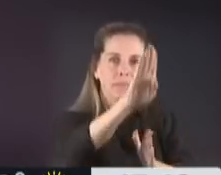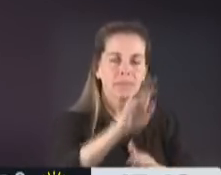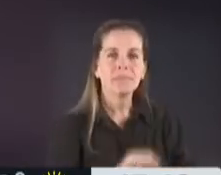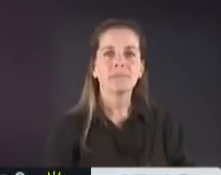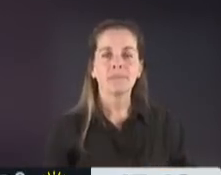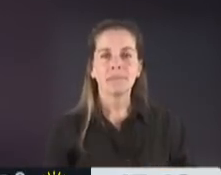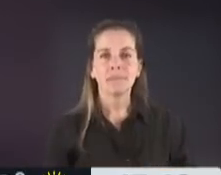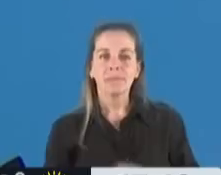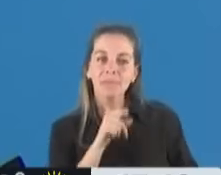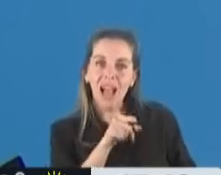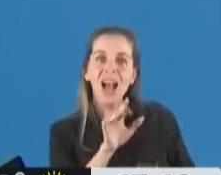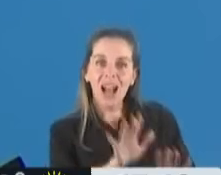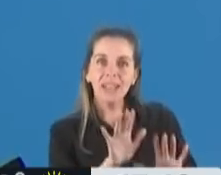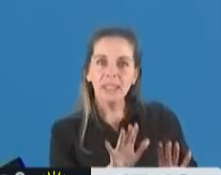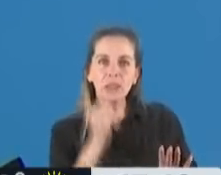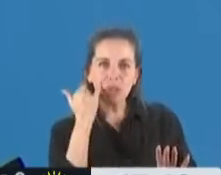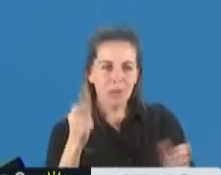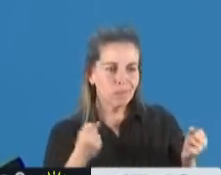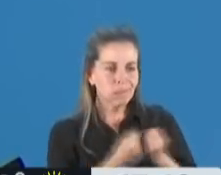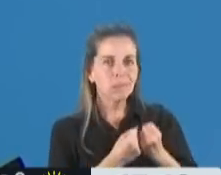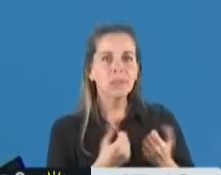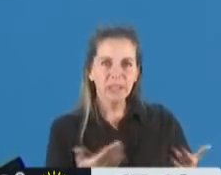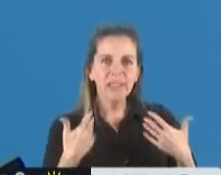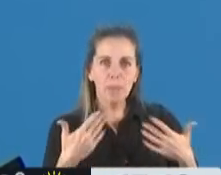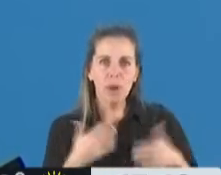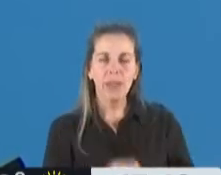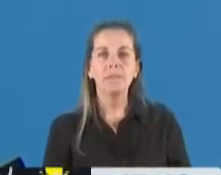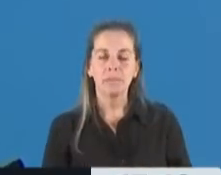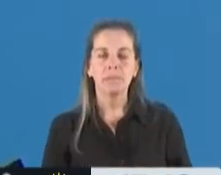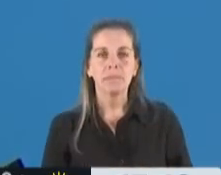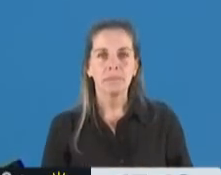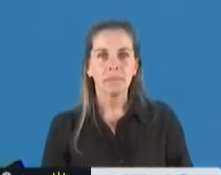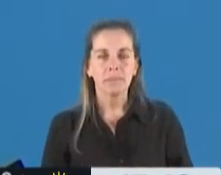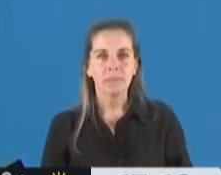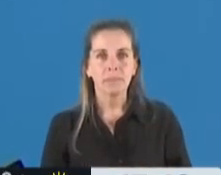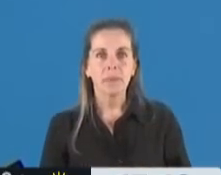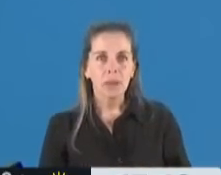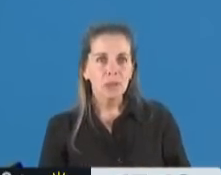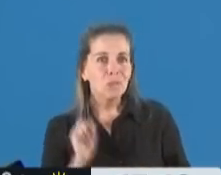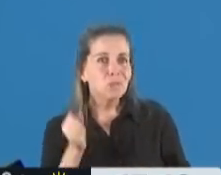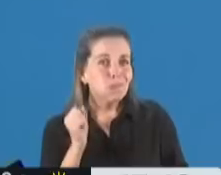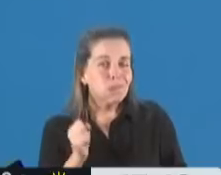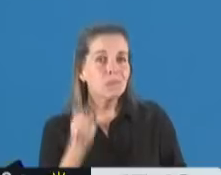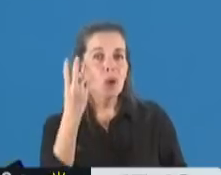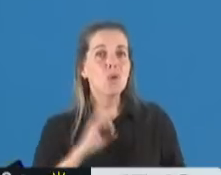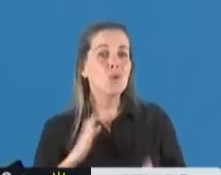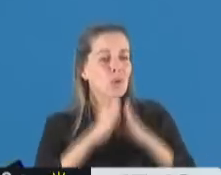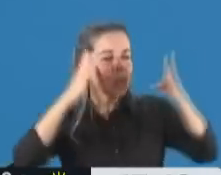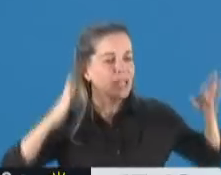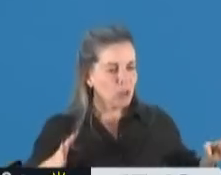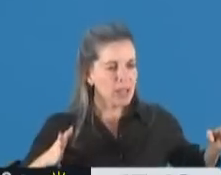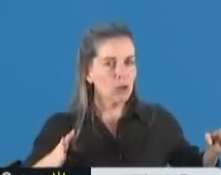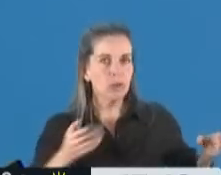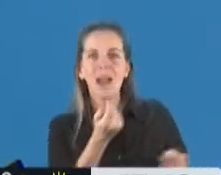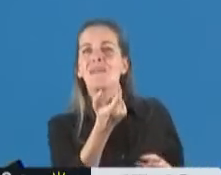Eso, yo verifiqué que eso es posible hacerlo. Yo lo pude hacer en 4 años, es un pedacito muy